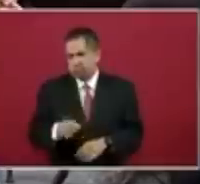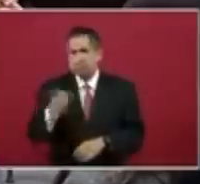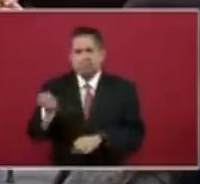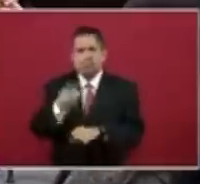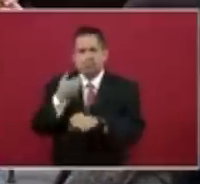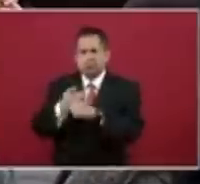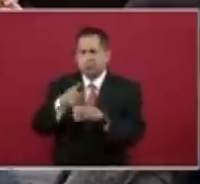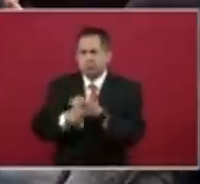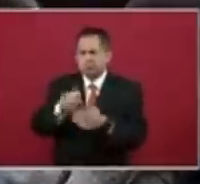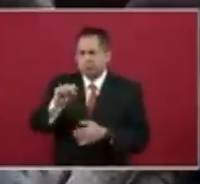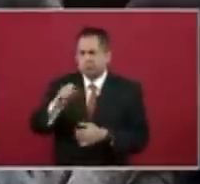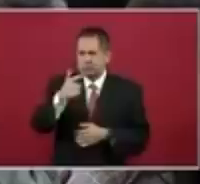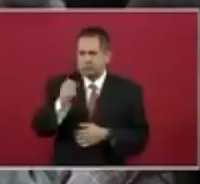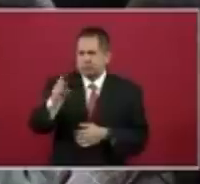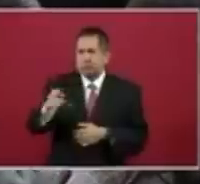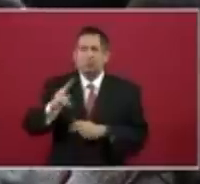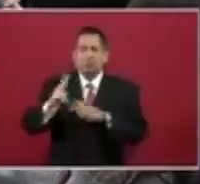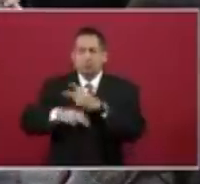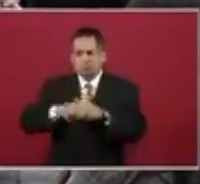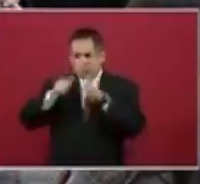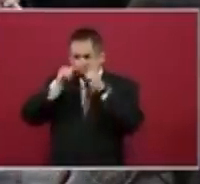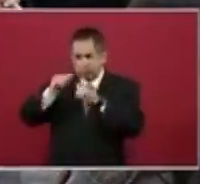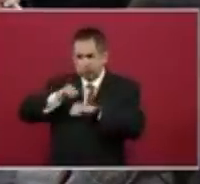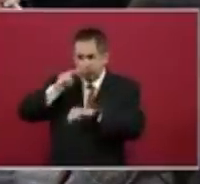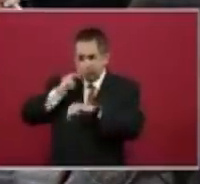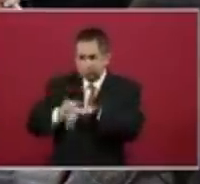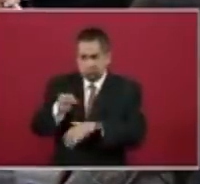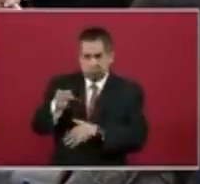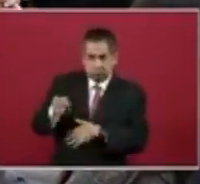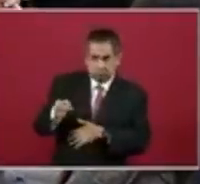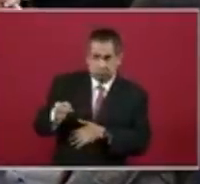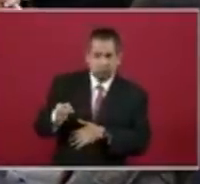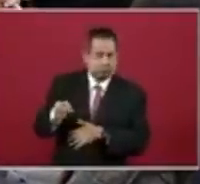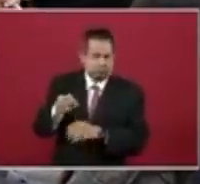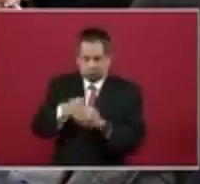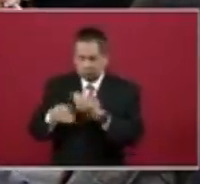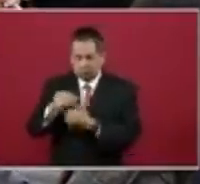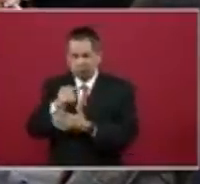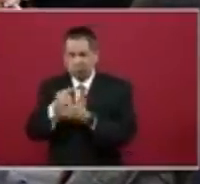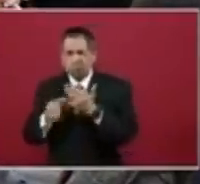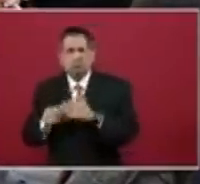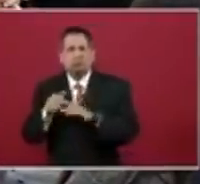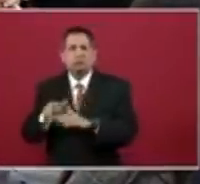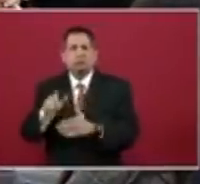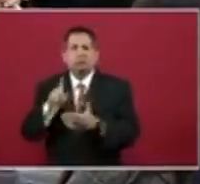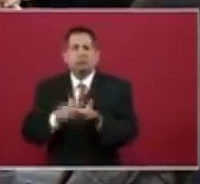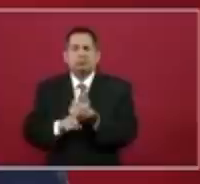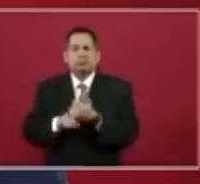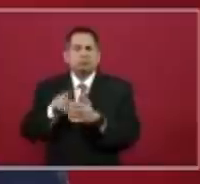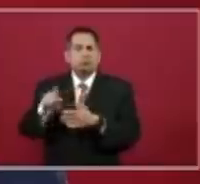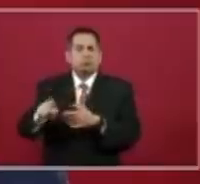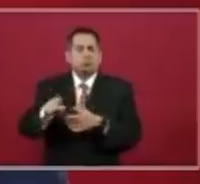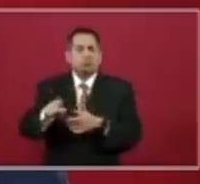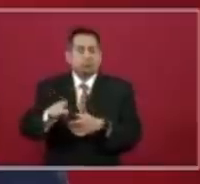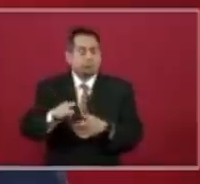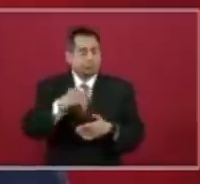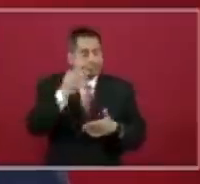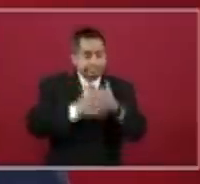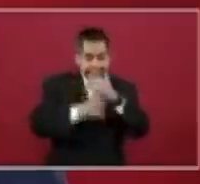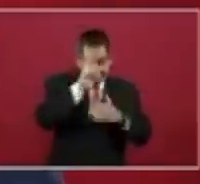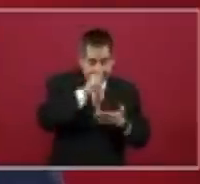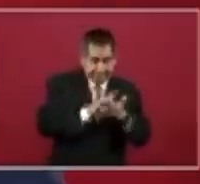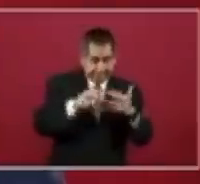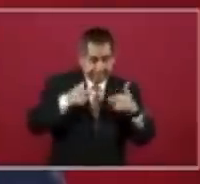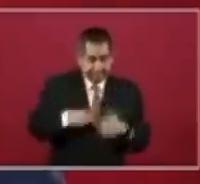Secretaría de Gobernación la que atiende todo lo relacionado con violaciones a derechos humanos,